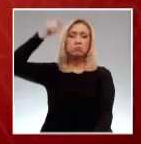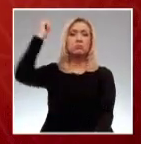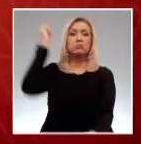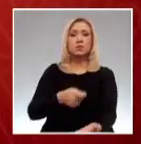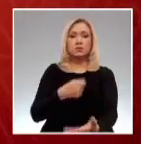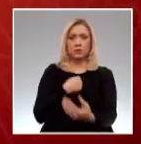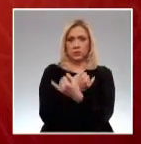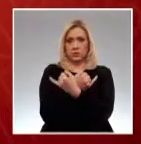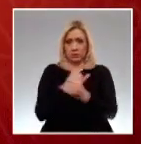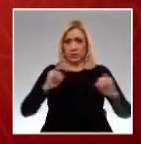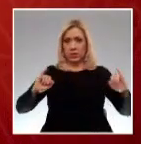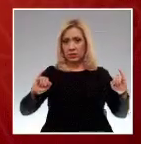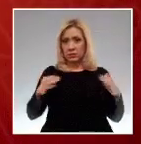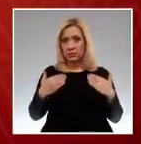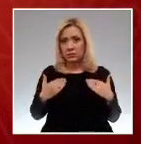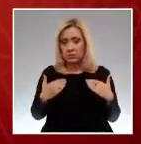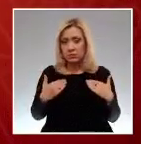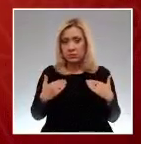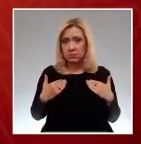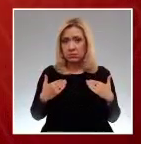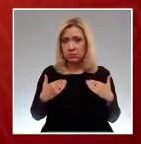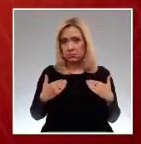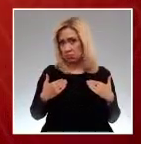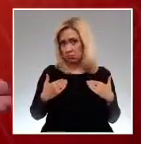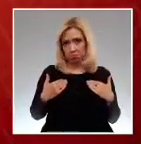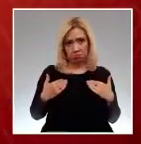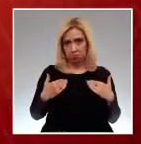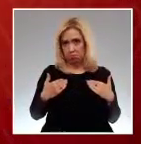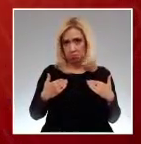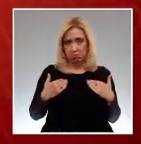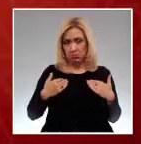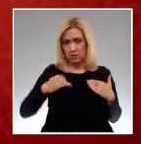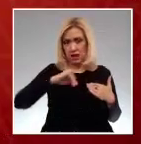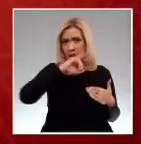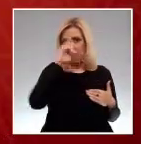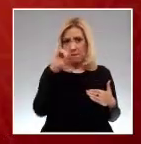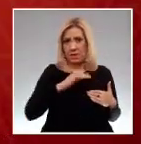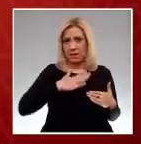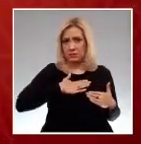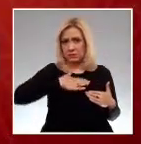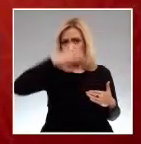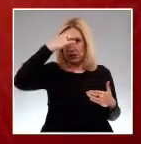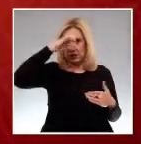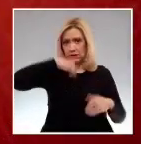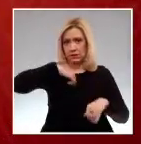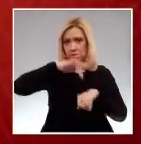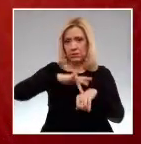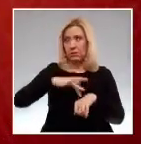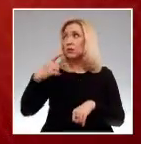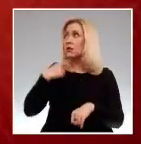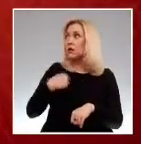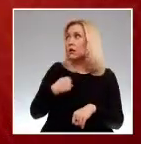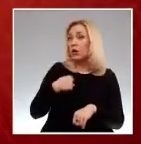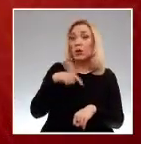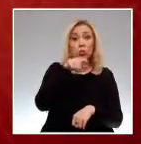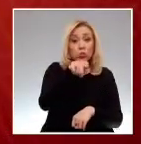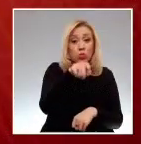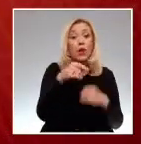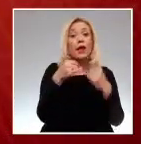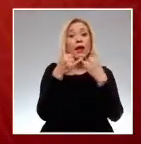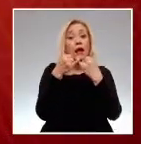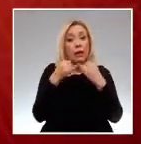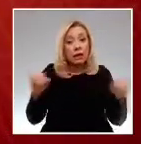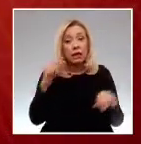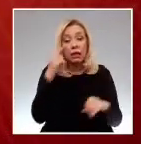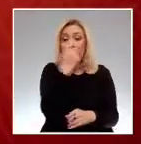nadie, bueno, al menos yo trato de hablar de mi experiencia, a mí nunca nadie me dijo, es que tienes que ser autónomo. Al participar en